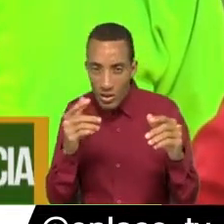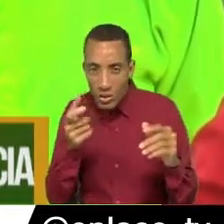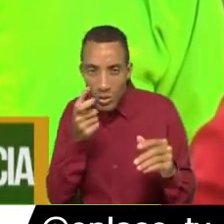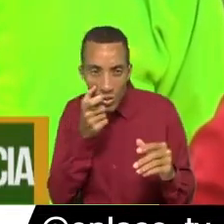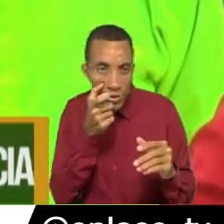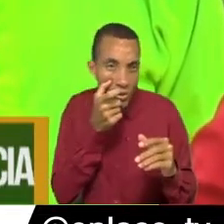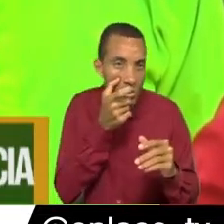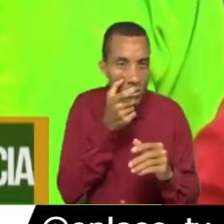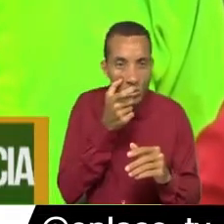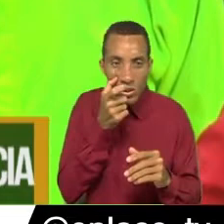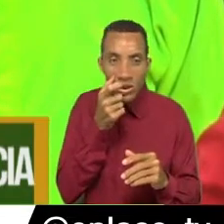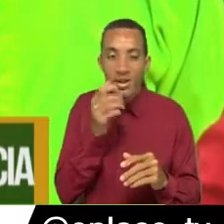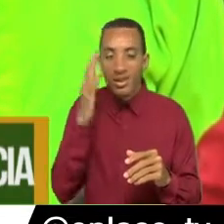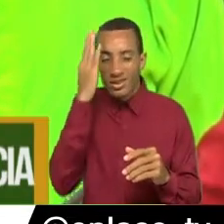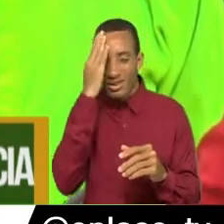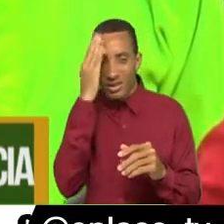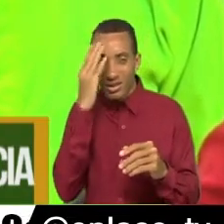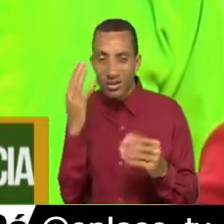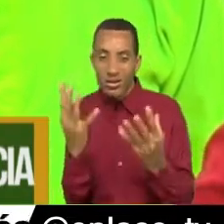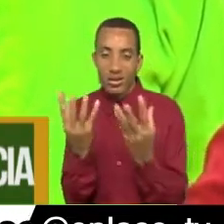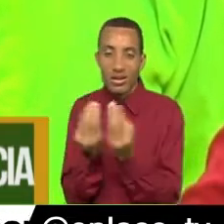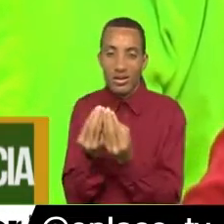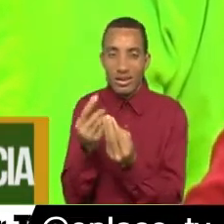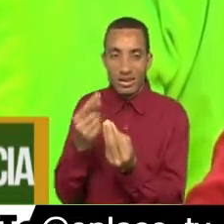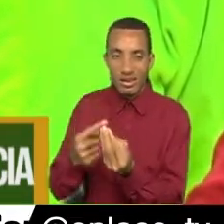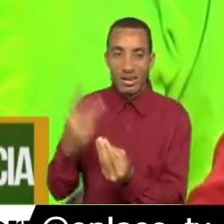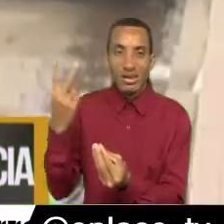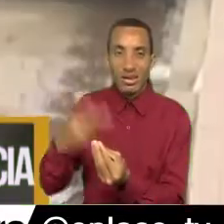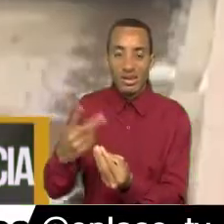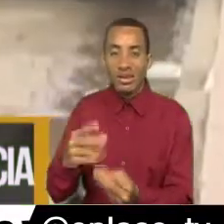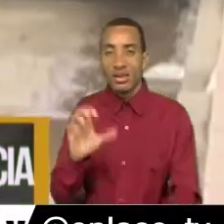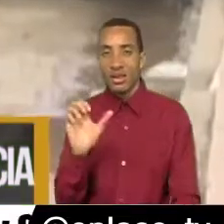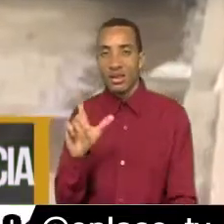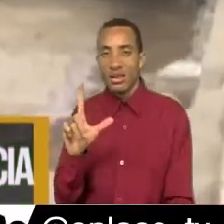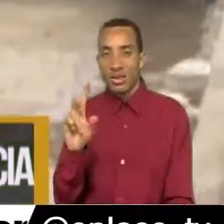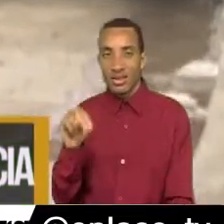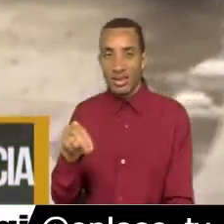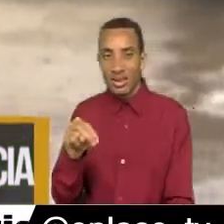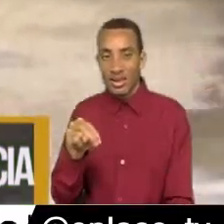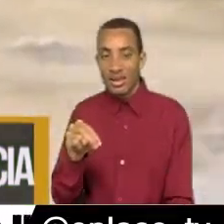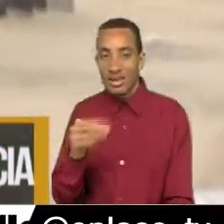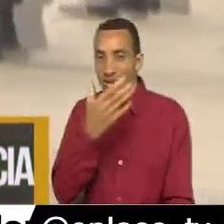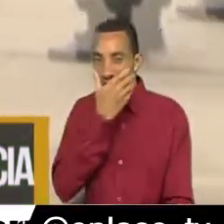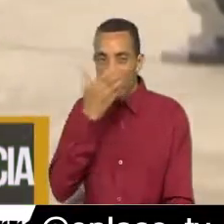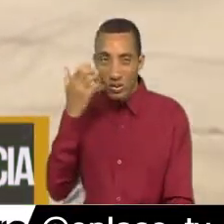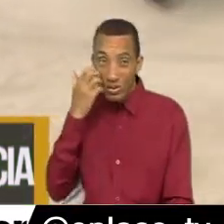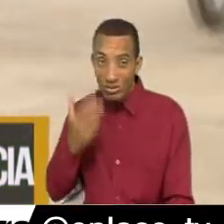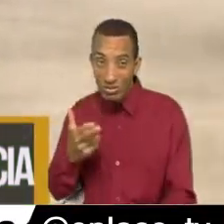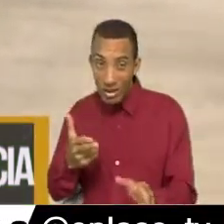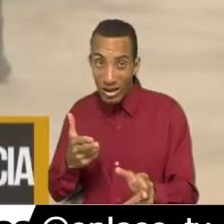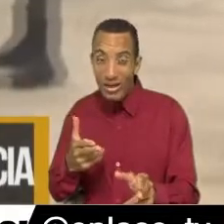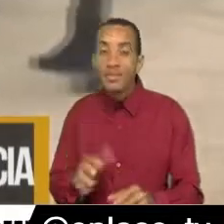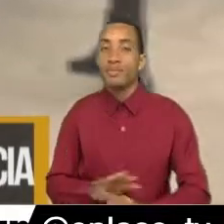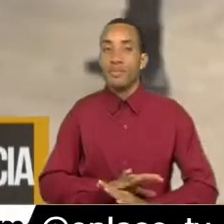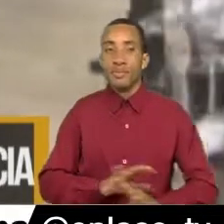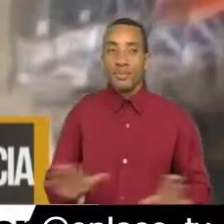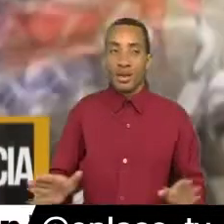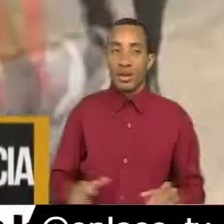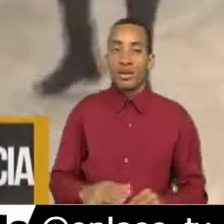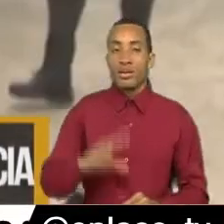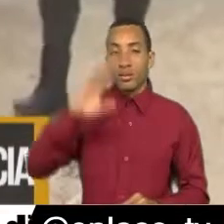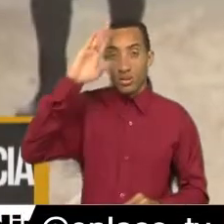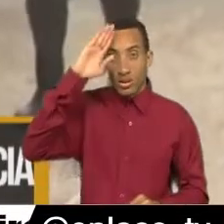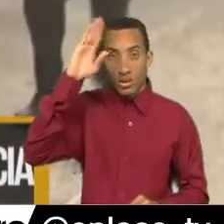que allí delinque directamente el ELN. Para evitar ser el blanco de los criminales, la policía ya tomó